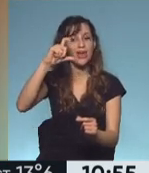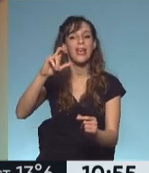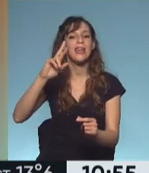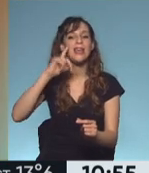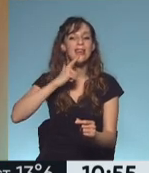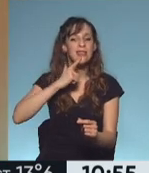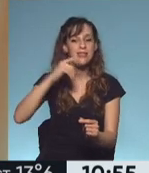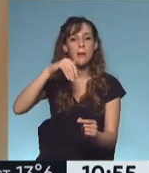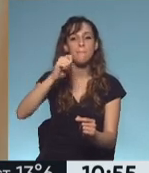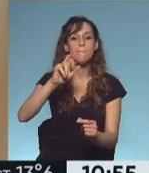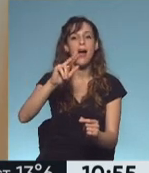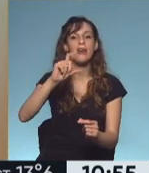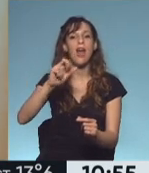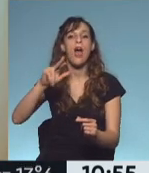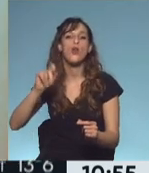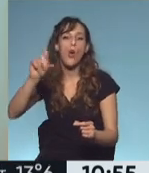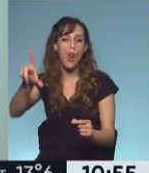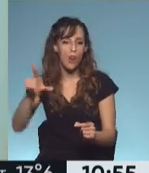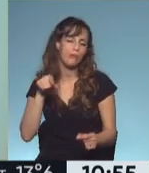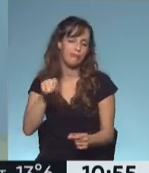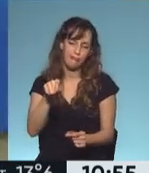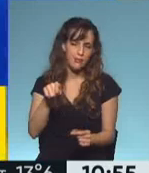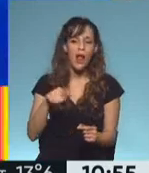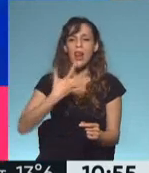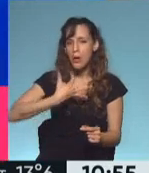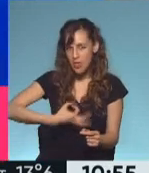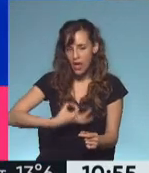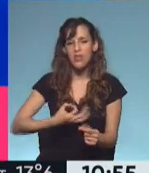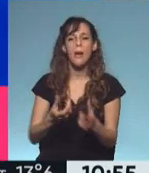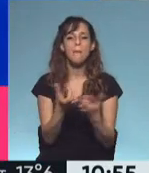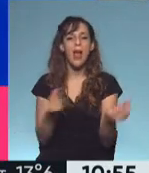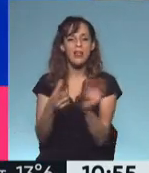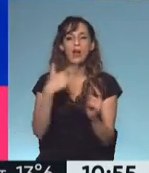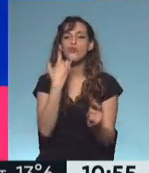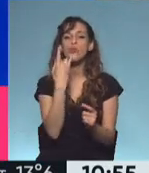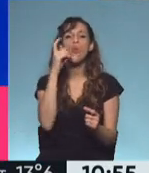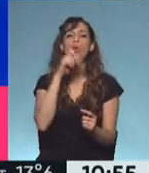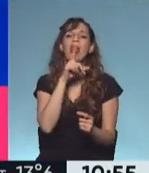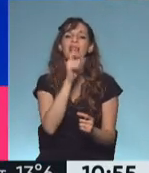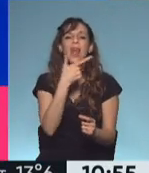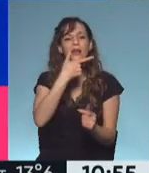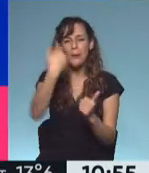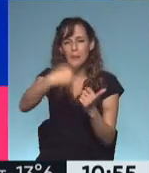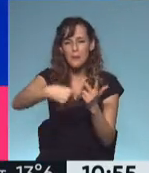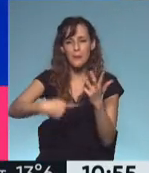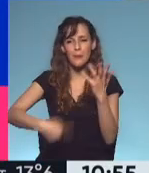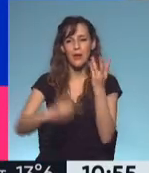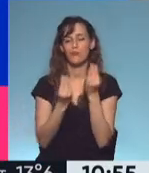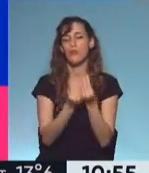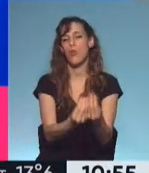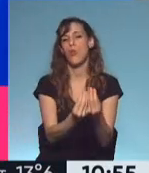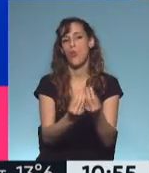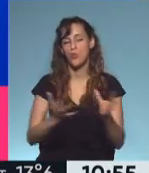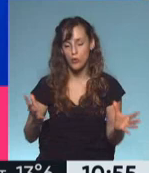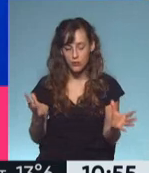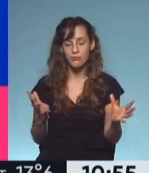suculentas es que hay muchas, miles. Y hay gente que incluso empieza a inventar nuevas variedades. Ya de por sí hay un montón de variedades y hay